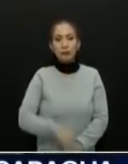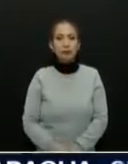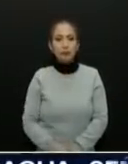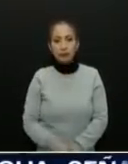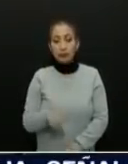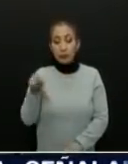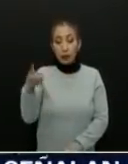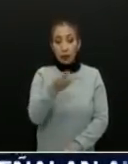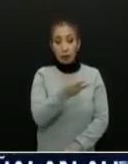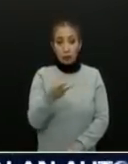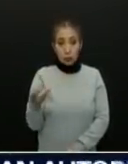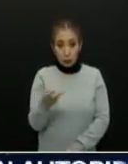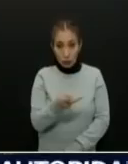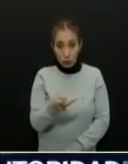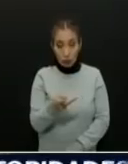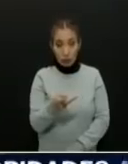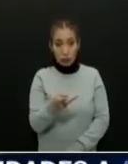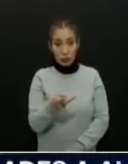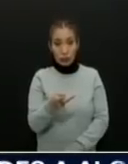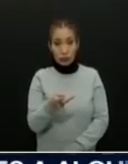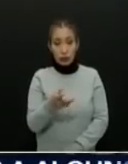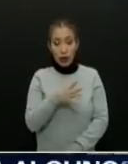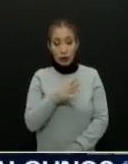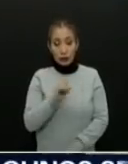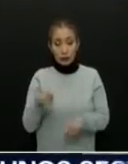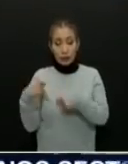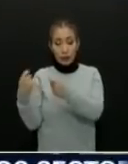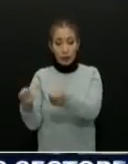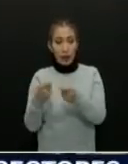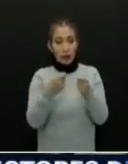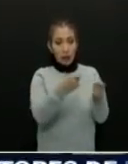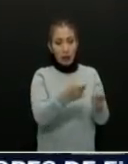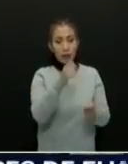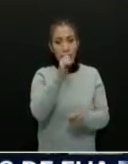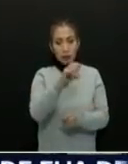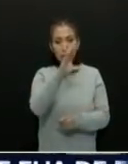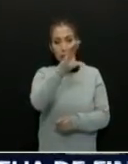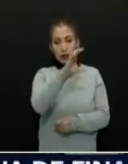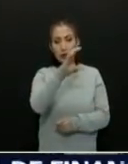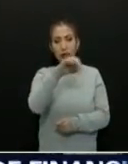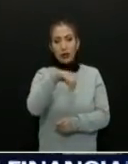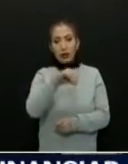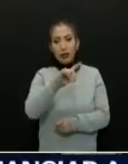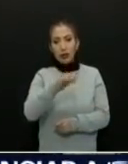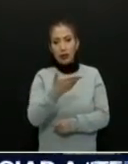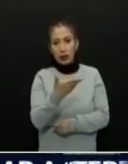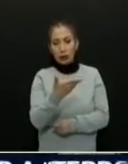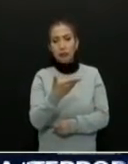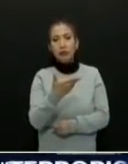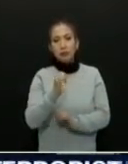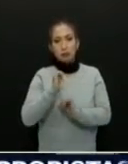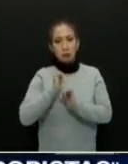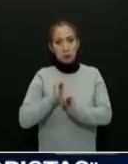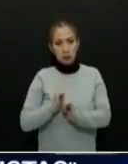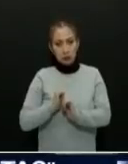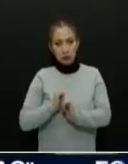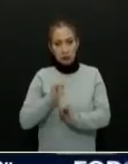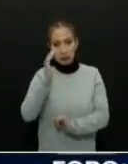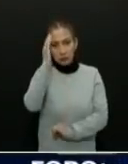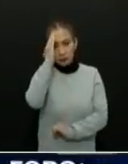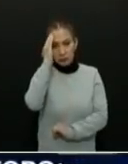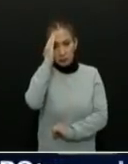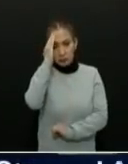que se les haya otorgado por parte de la comisión encargada